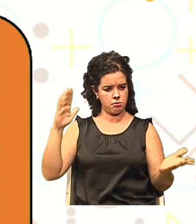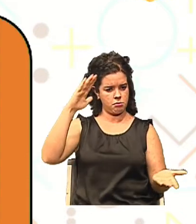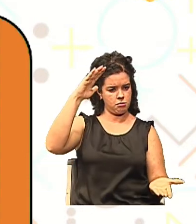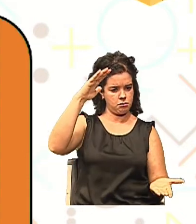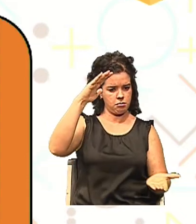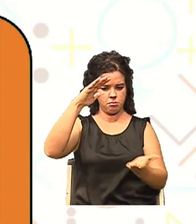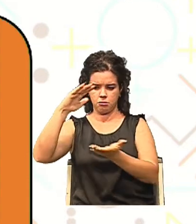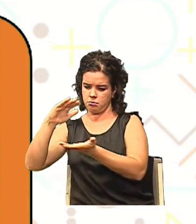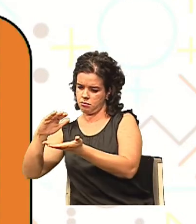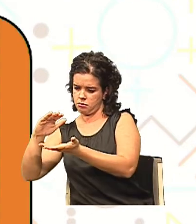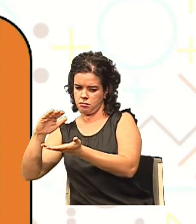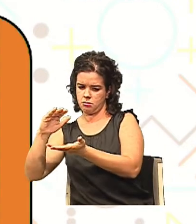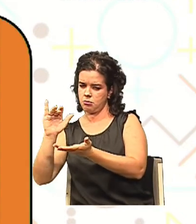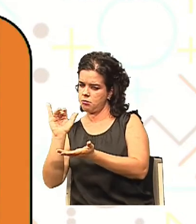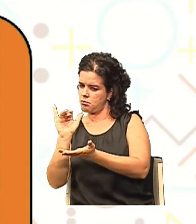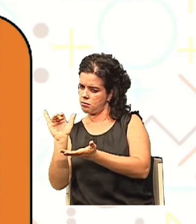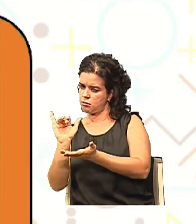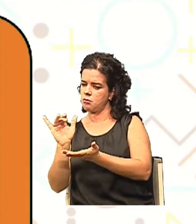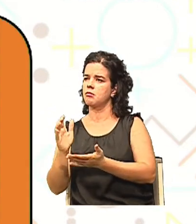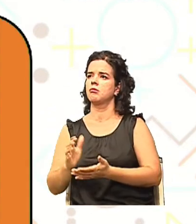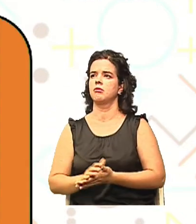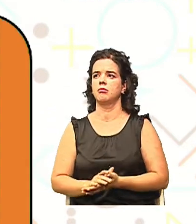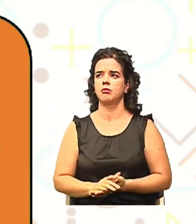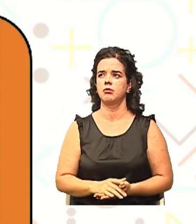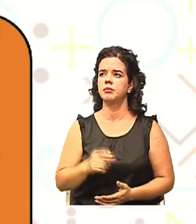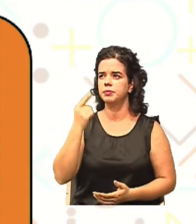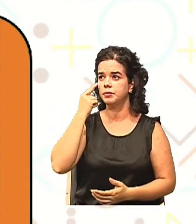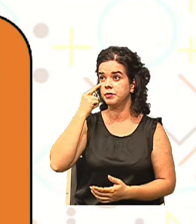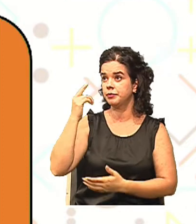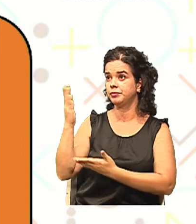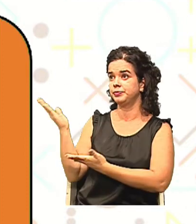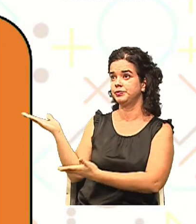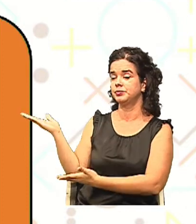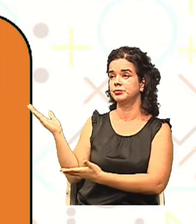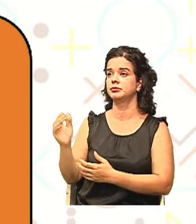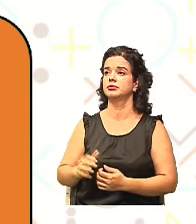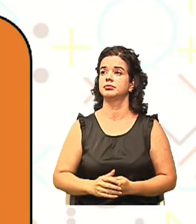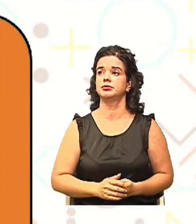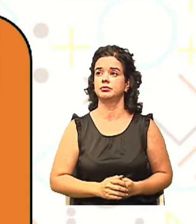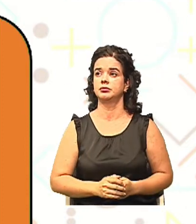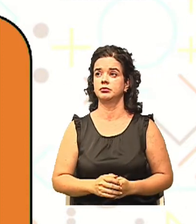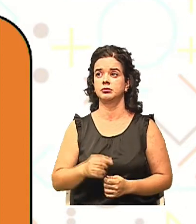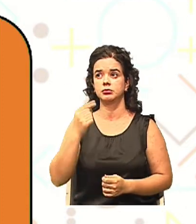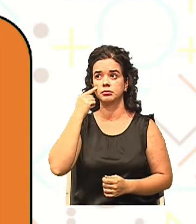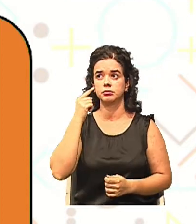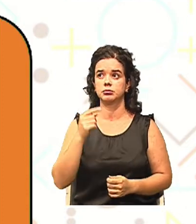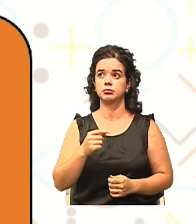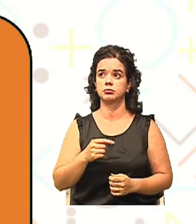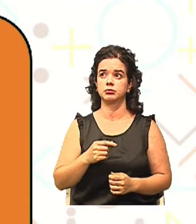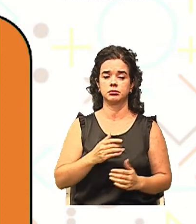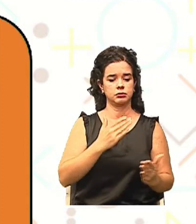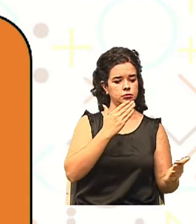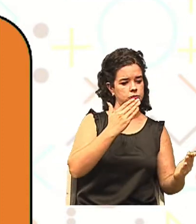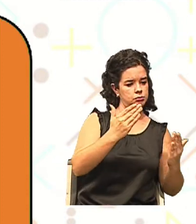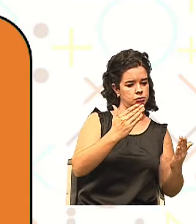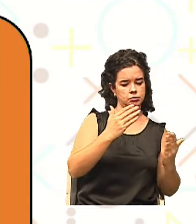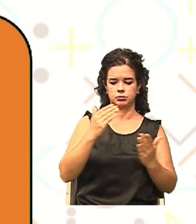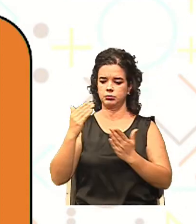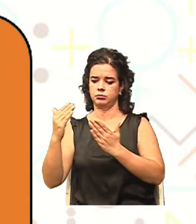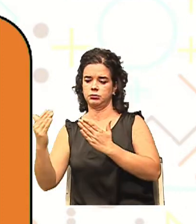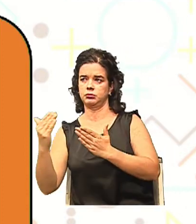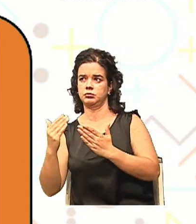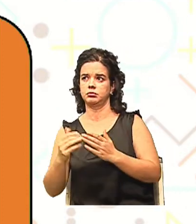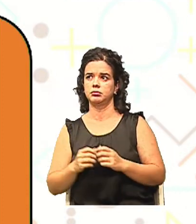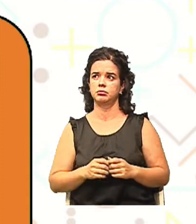el ejemplo. En este caso, cuando comparamos las medidas del triángulo mayor